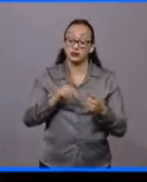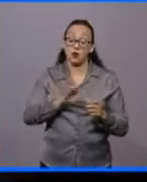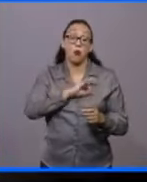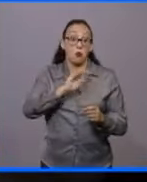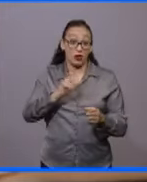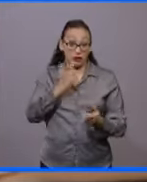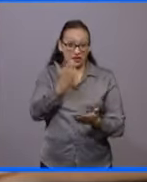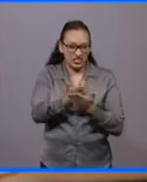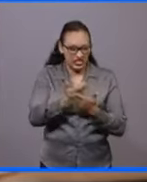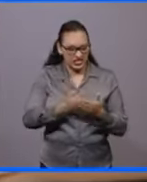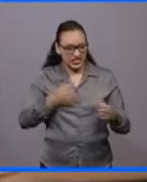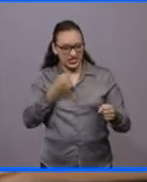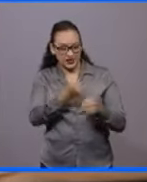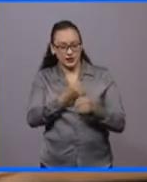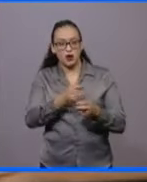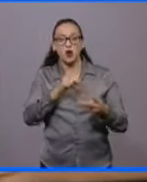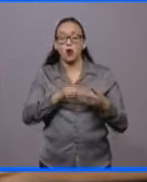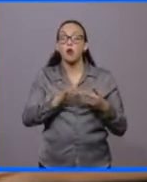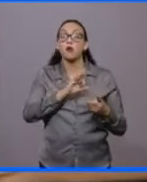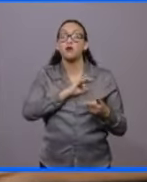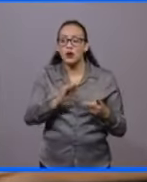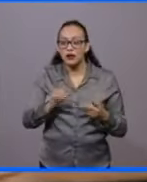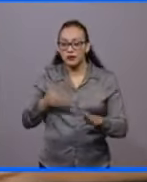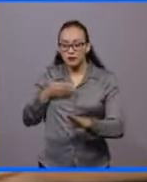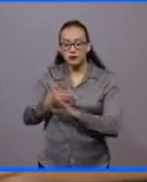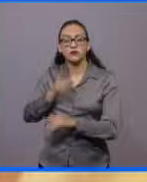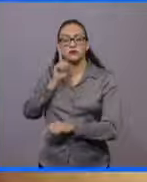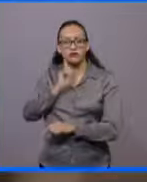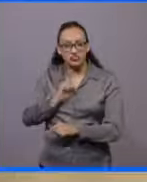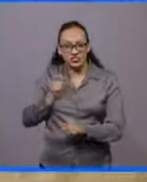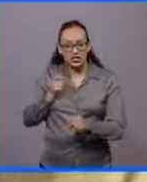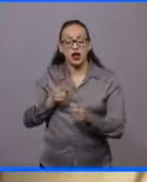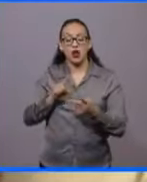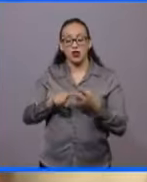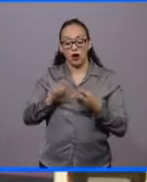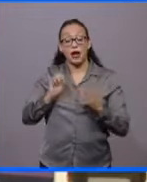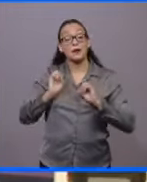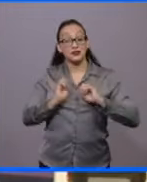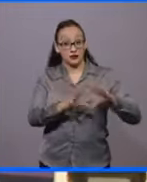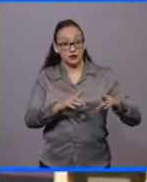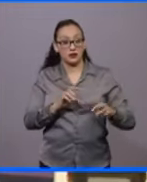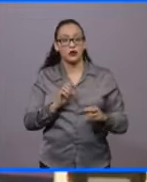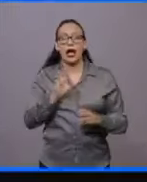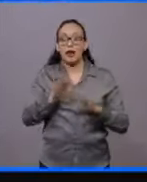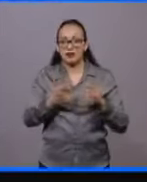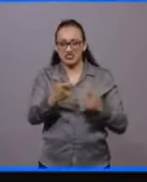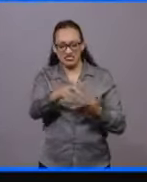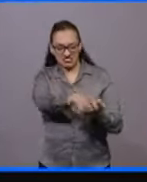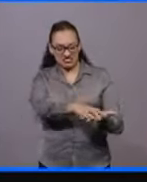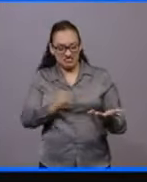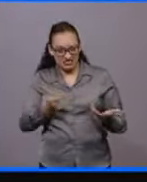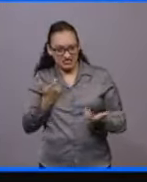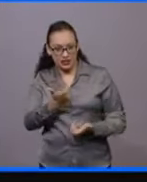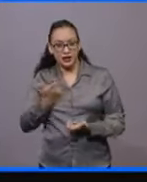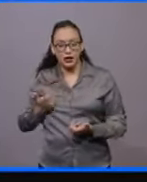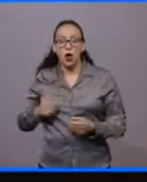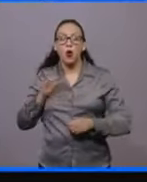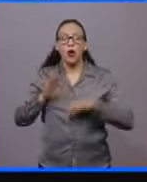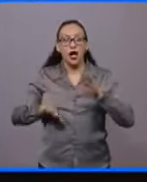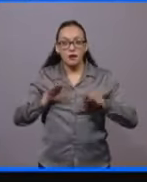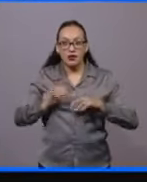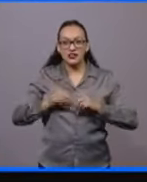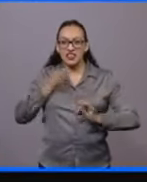sexual, económica, contra los derechos reproductivos, por negligencia o abandono. Dos de las medidas más recientes que